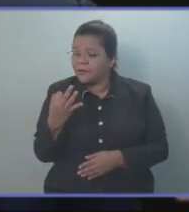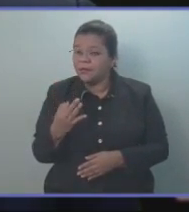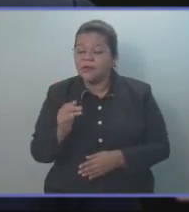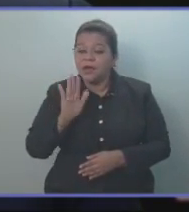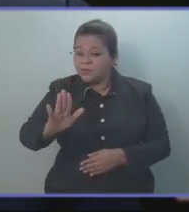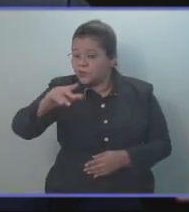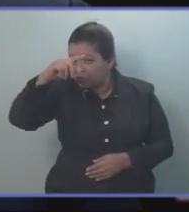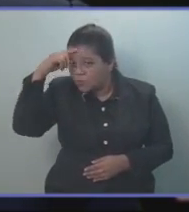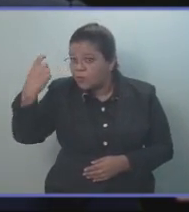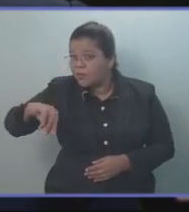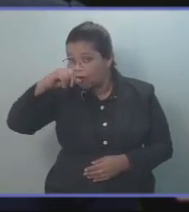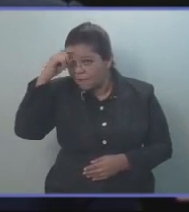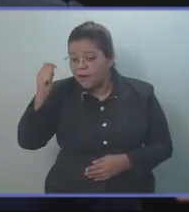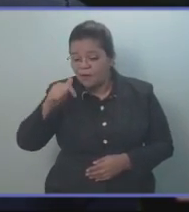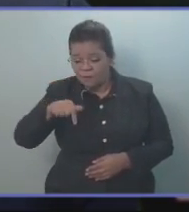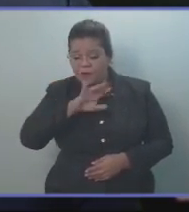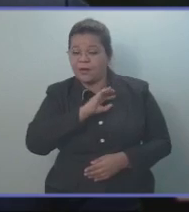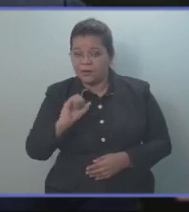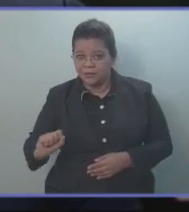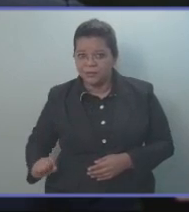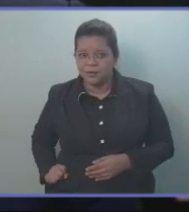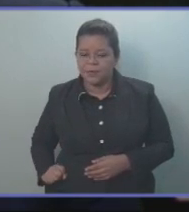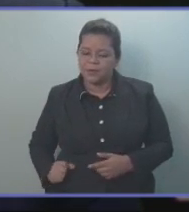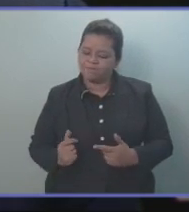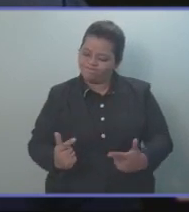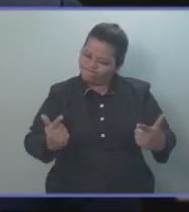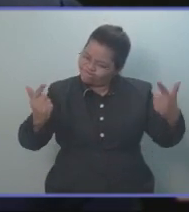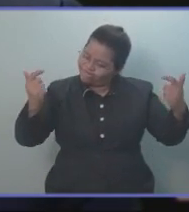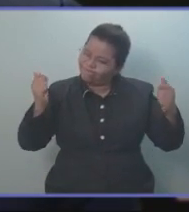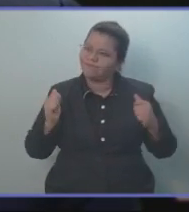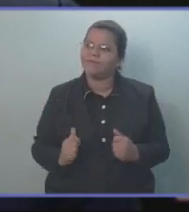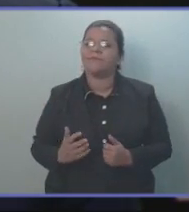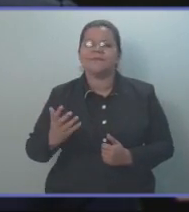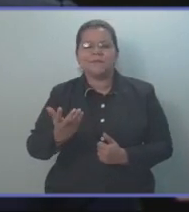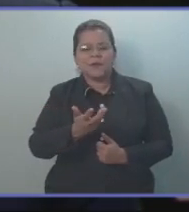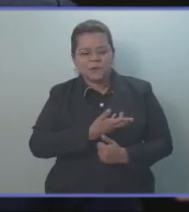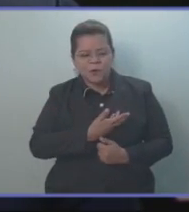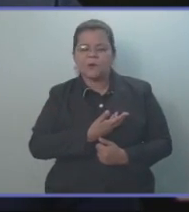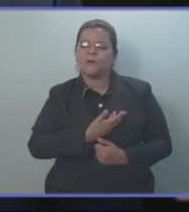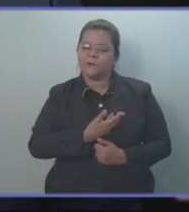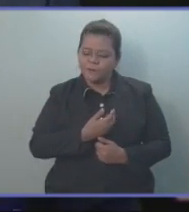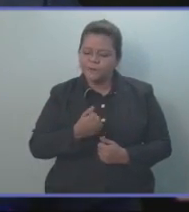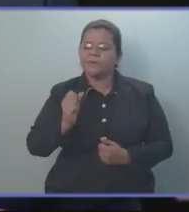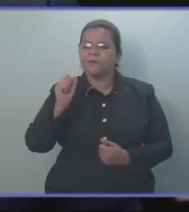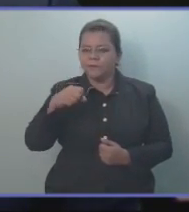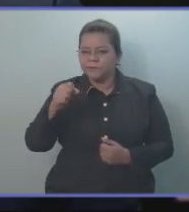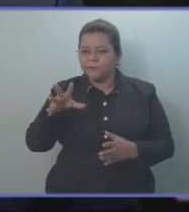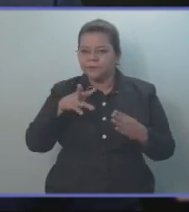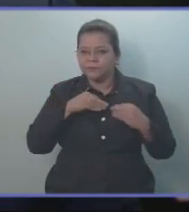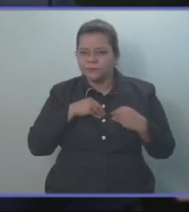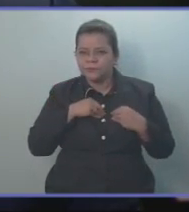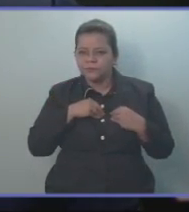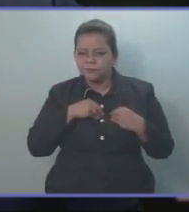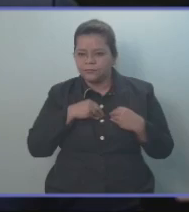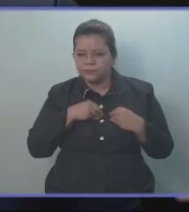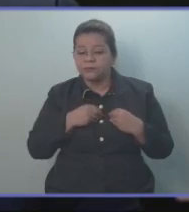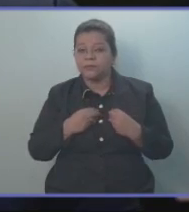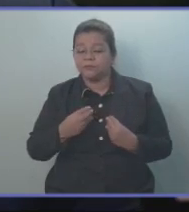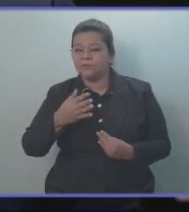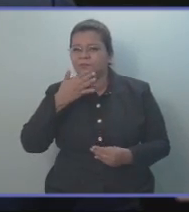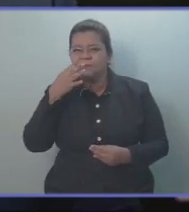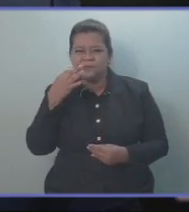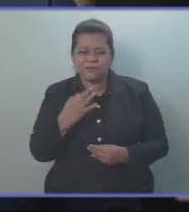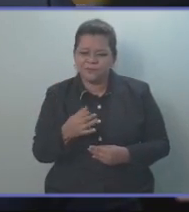trabajo que ustedes han hecho en nuestro país es enorme y hay que reconocerlo. Ciertamente es un momento